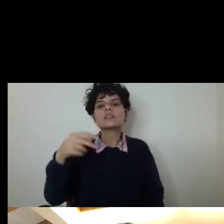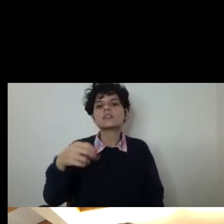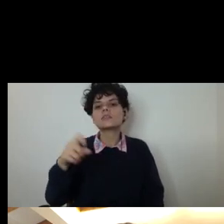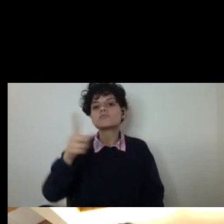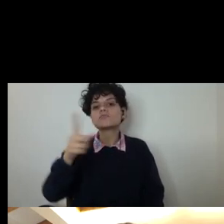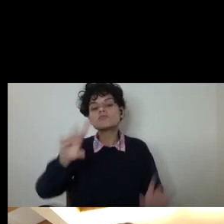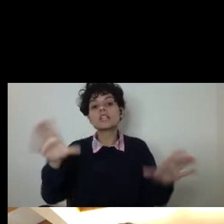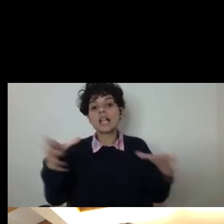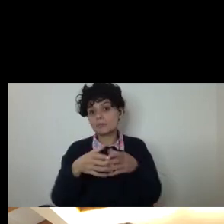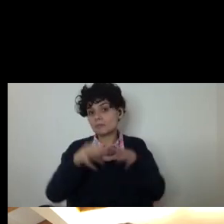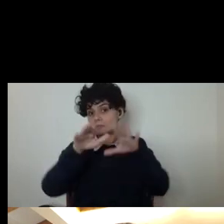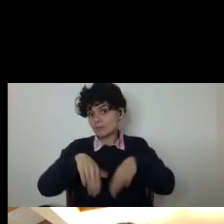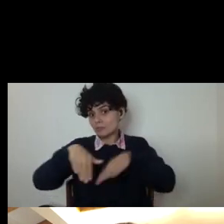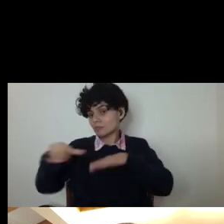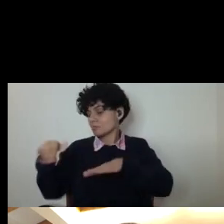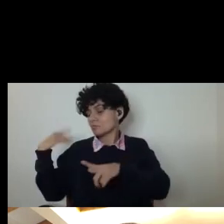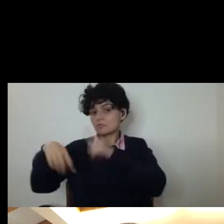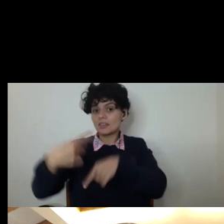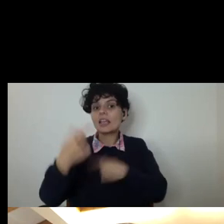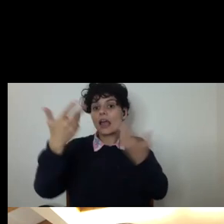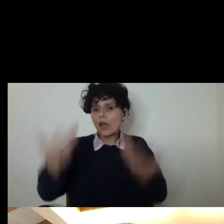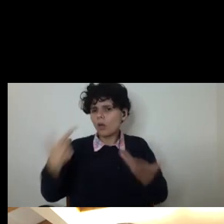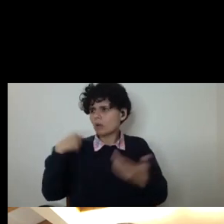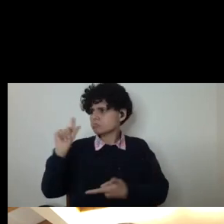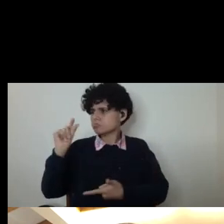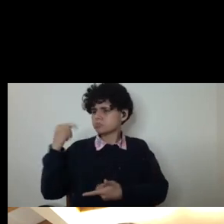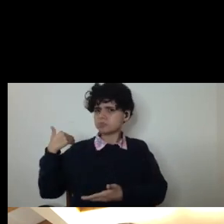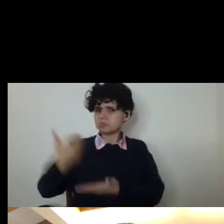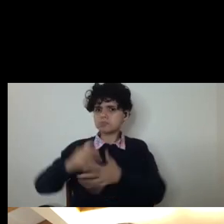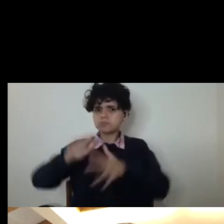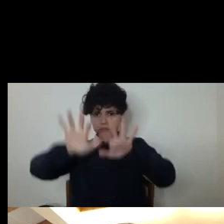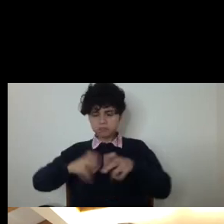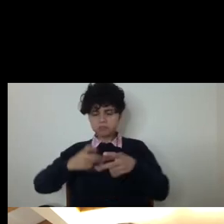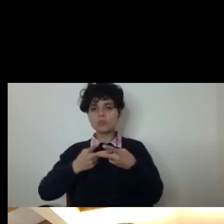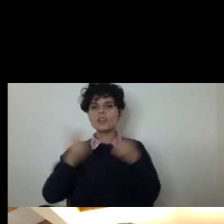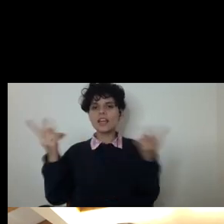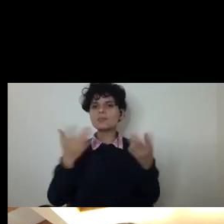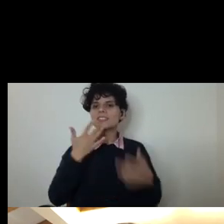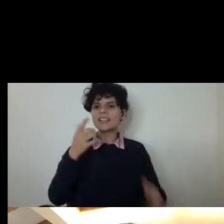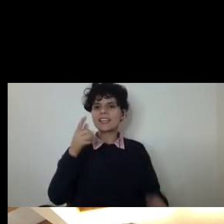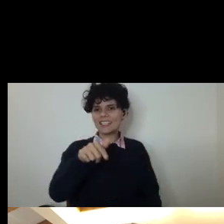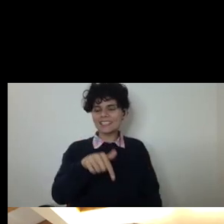Lima, acabamos de publicar un trabajo que yo creo que es bien importante en este campo.